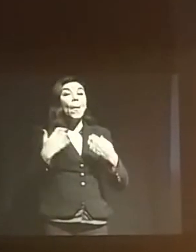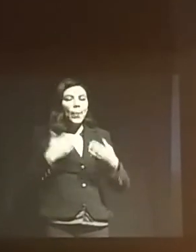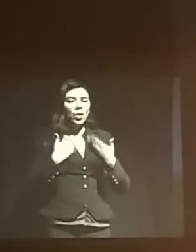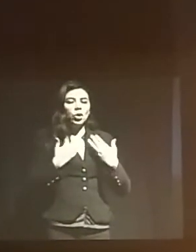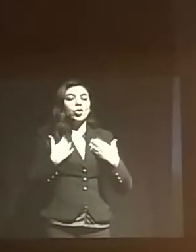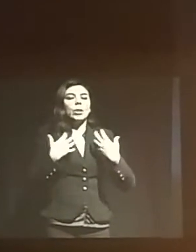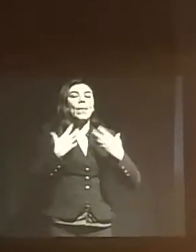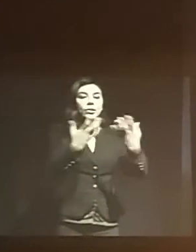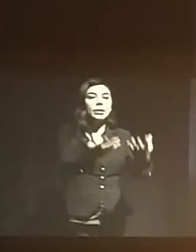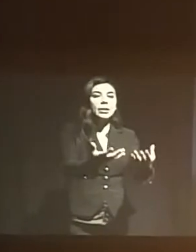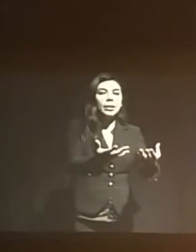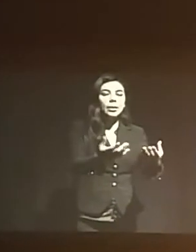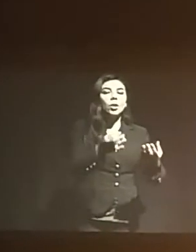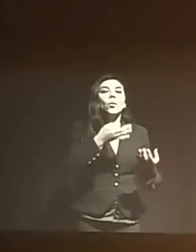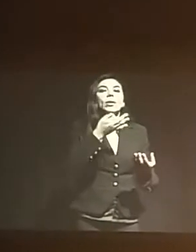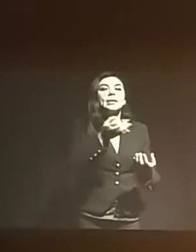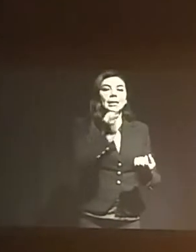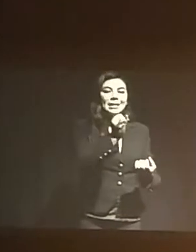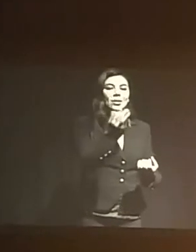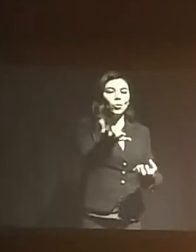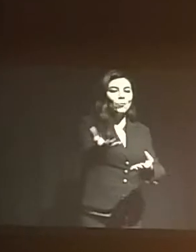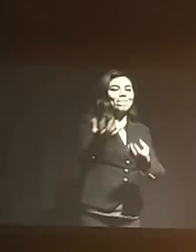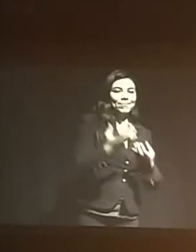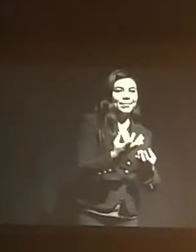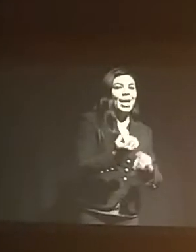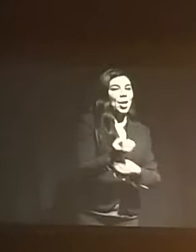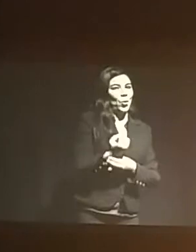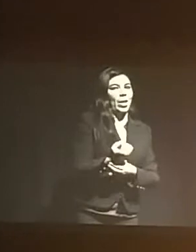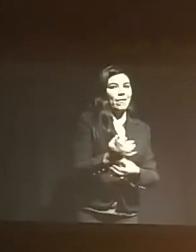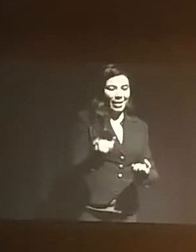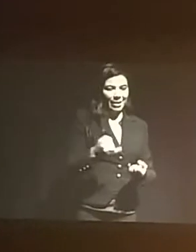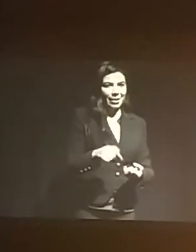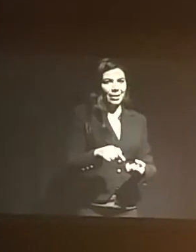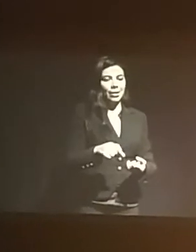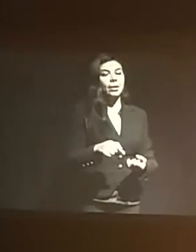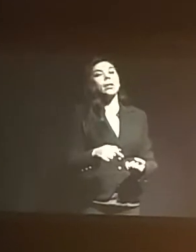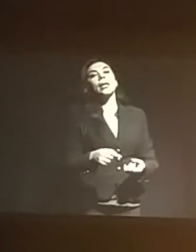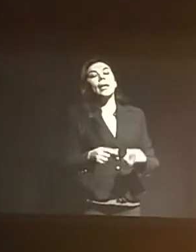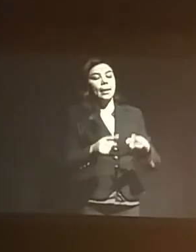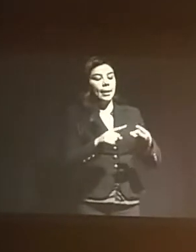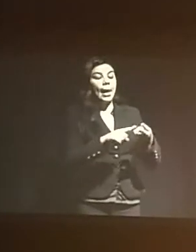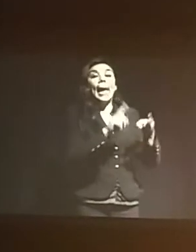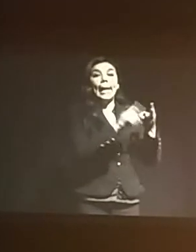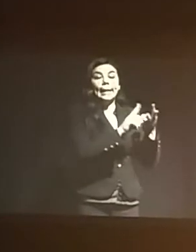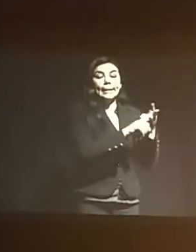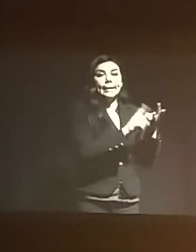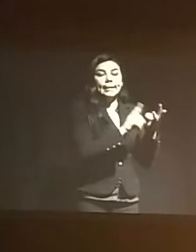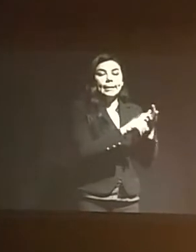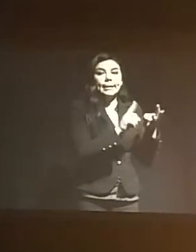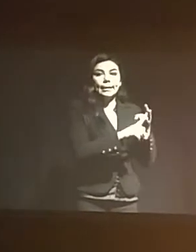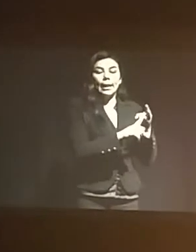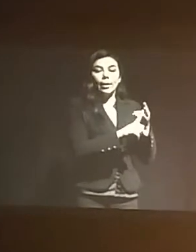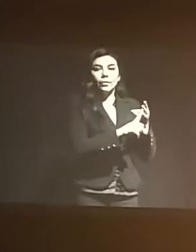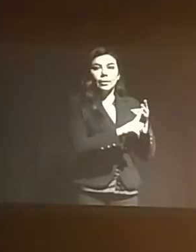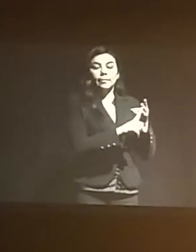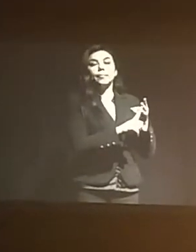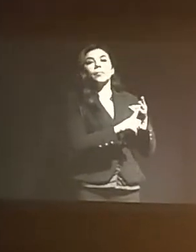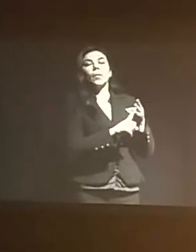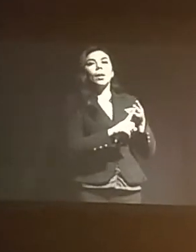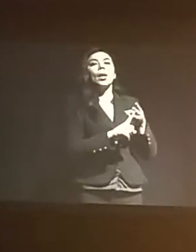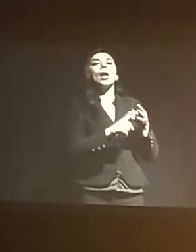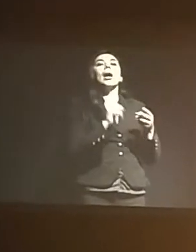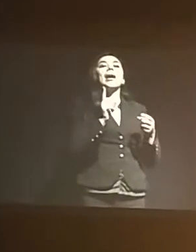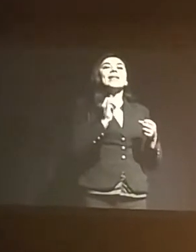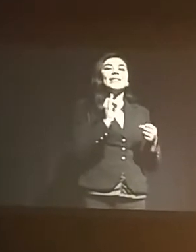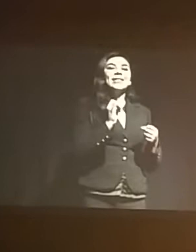es decirles, juegue. El tercer elemento, una vez que yo, que es la lógica también de cualquier proyecto, digo, ah,